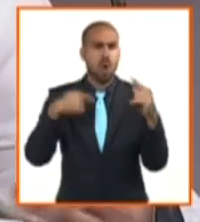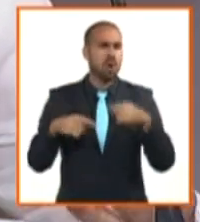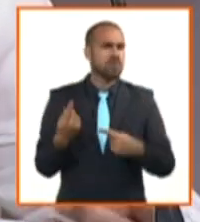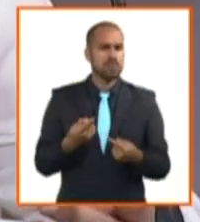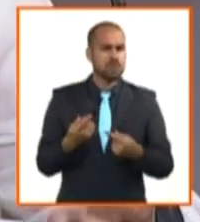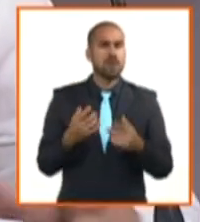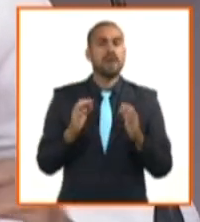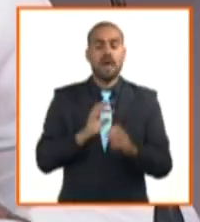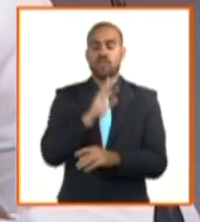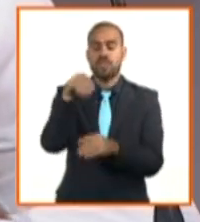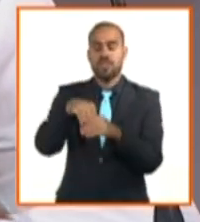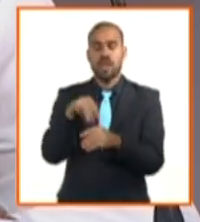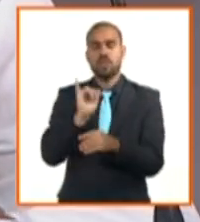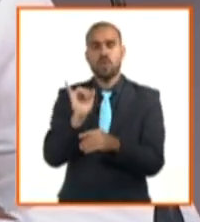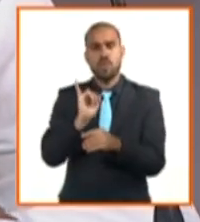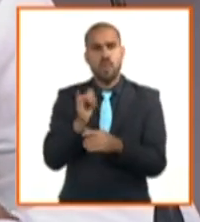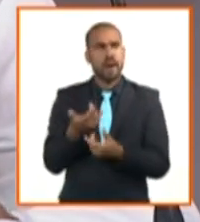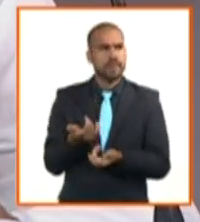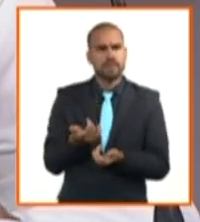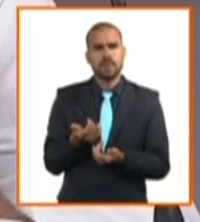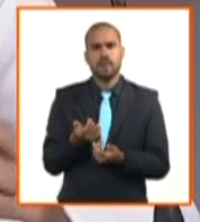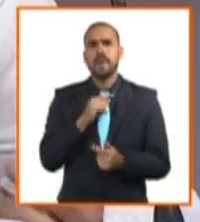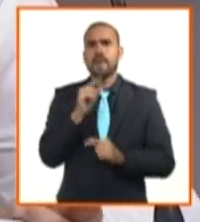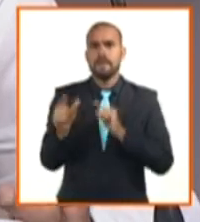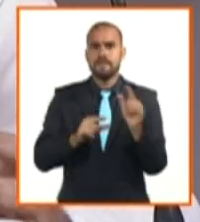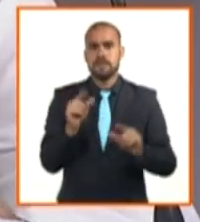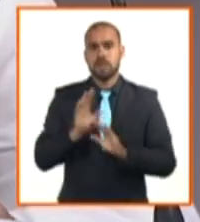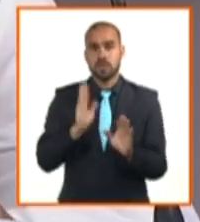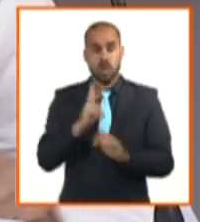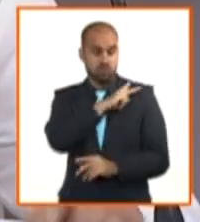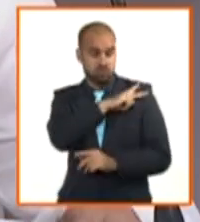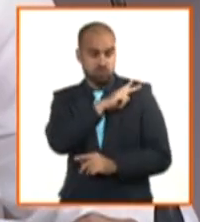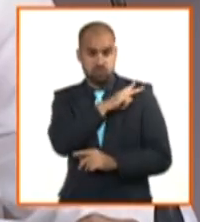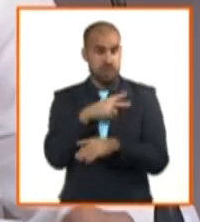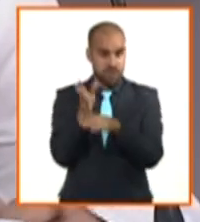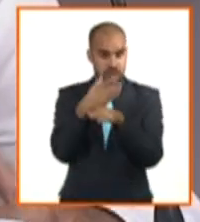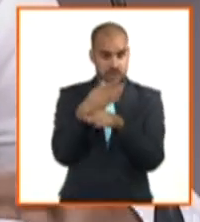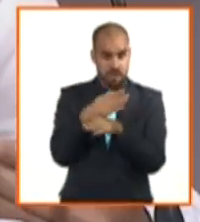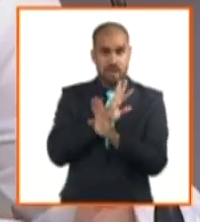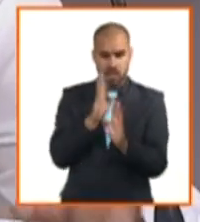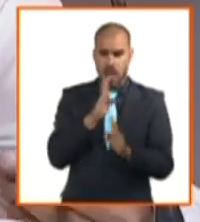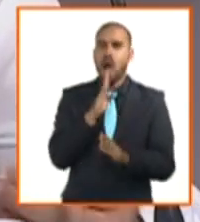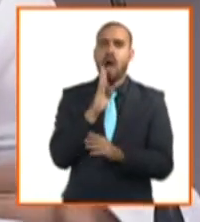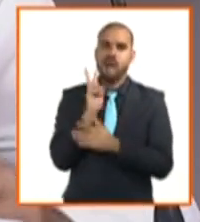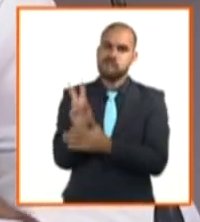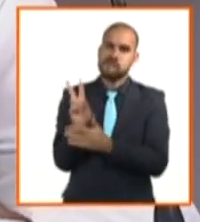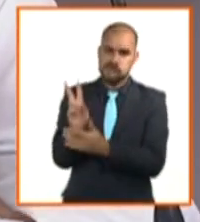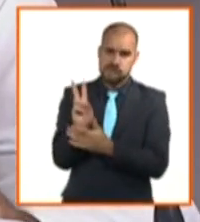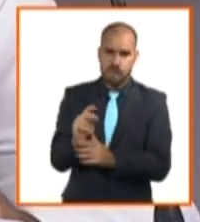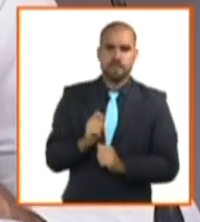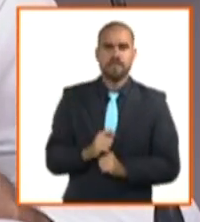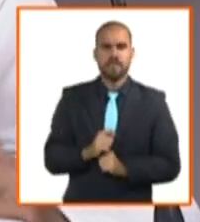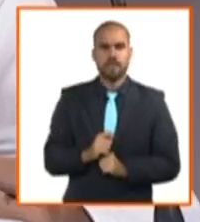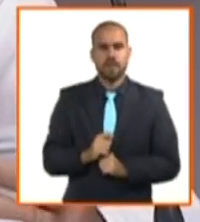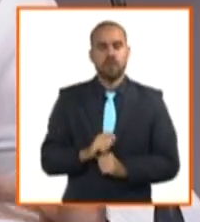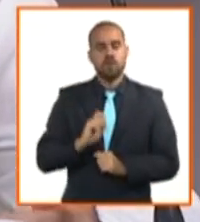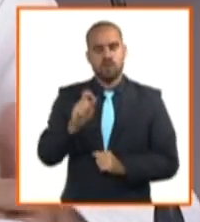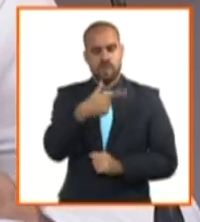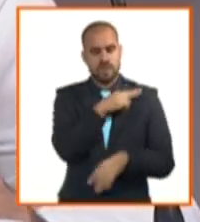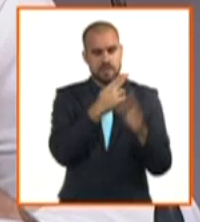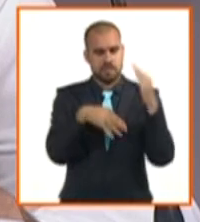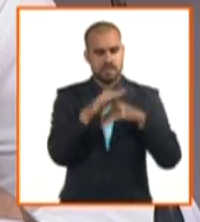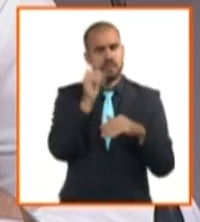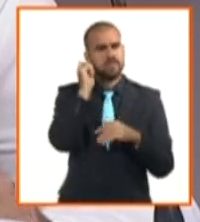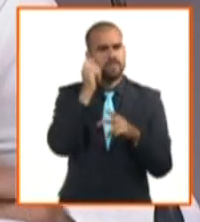instituto hemos recibido muchas visitas de los altos dirigentes también de nuestro país nos visitó la viceprimera ministra inés maría chapman